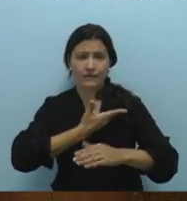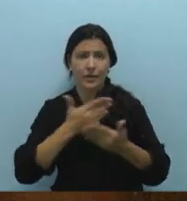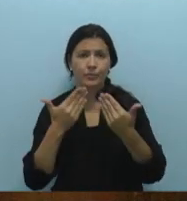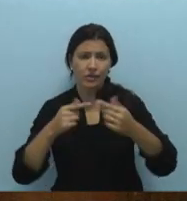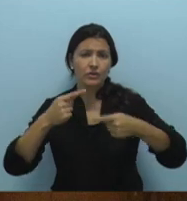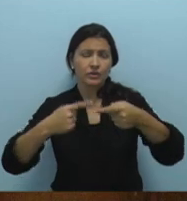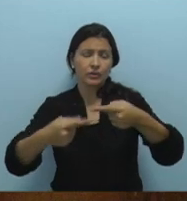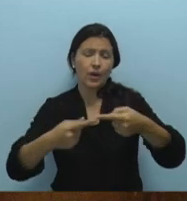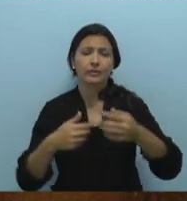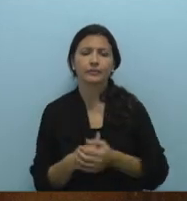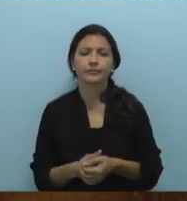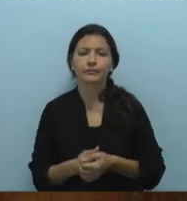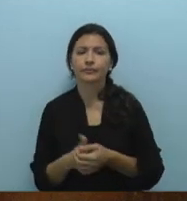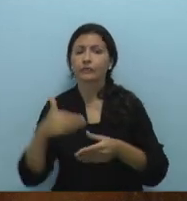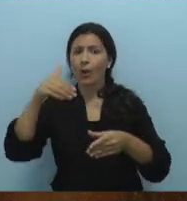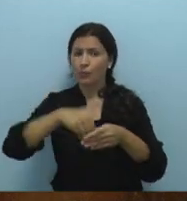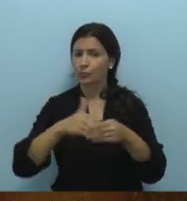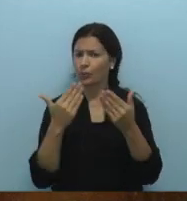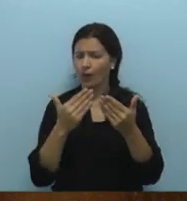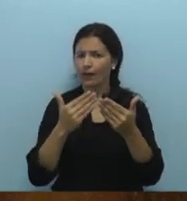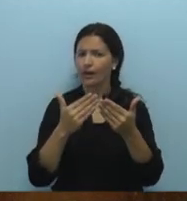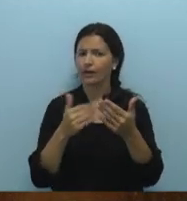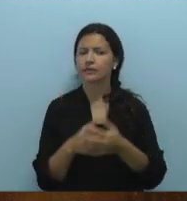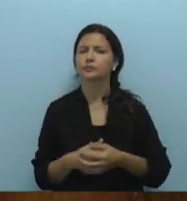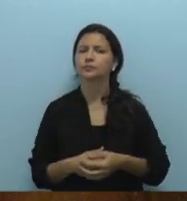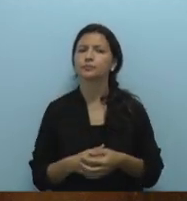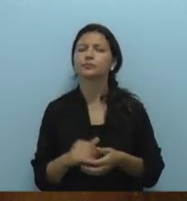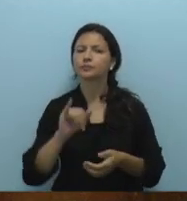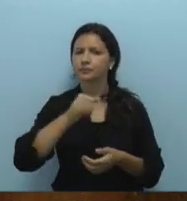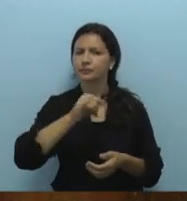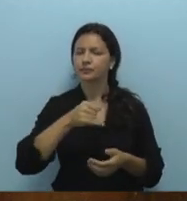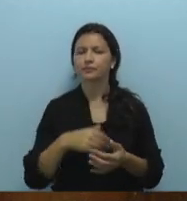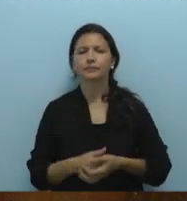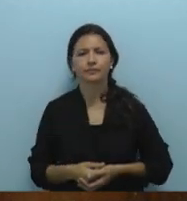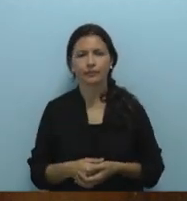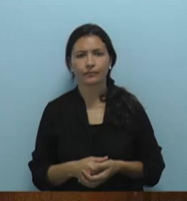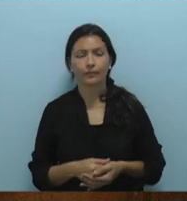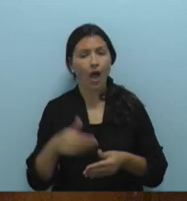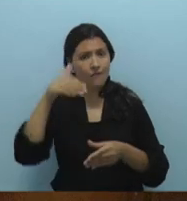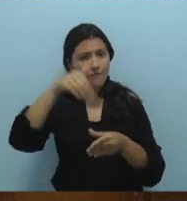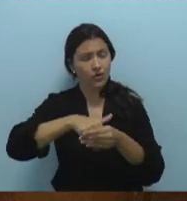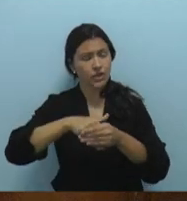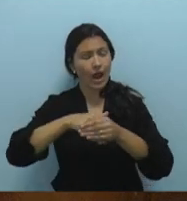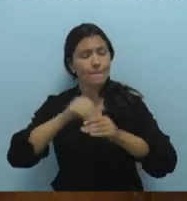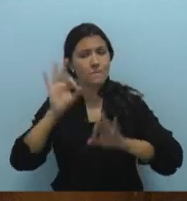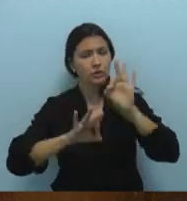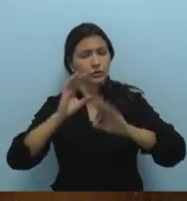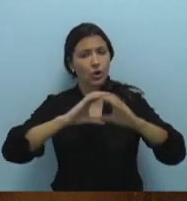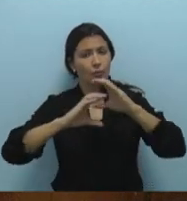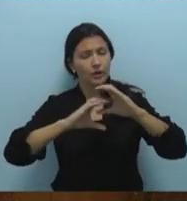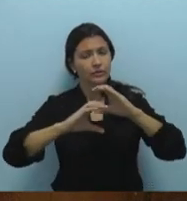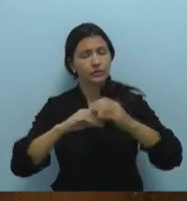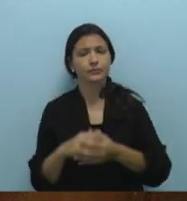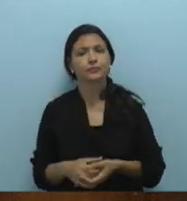En consideración el tratamiento sobre tablas del proyecto de comunicación aprobado, en consideración el texto del proyecto